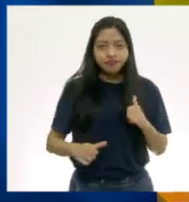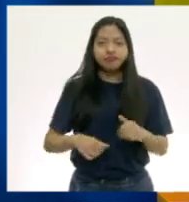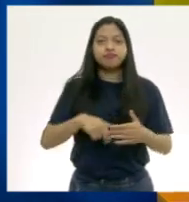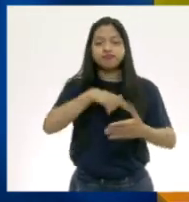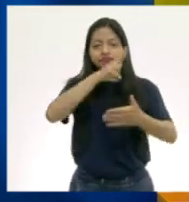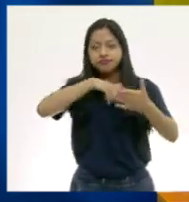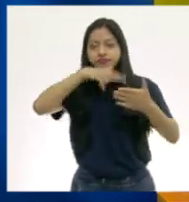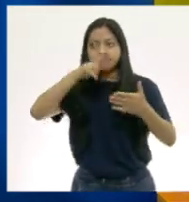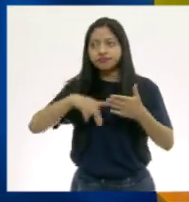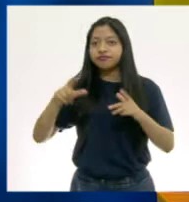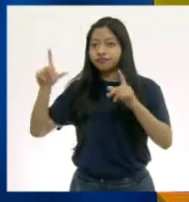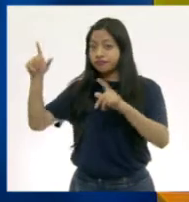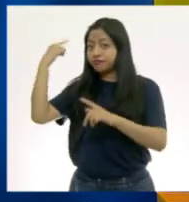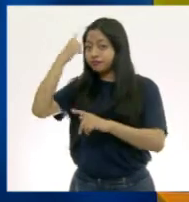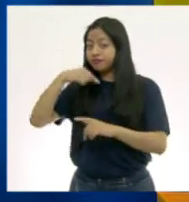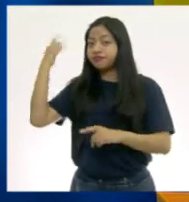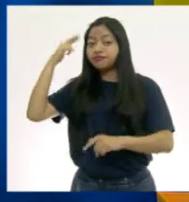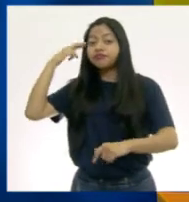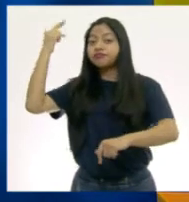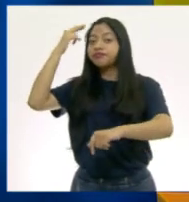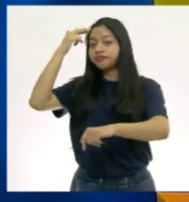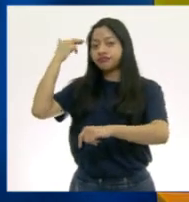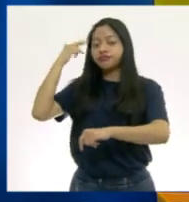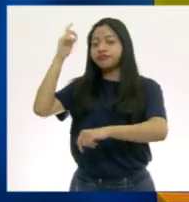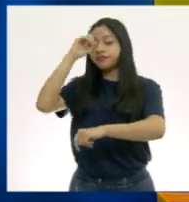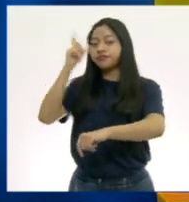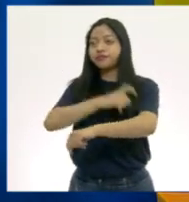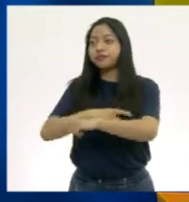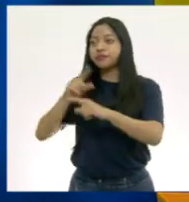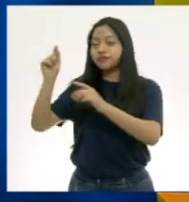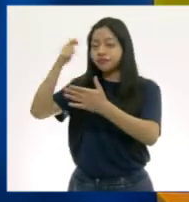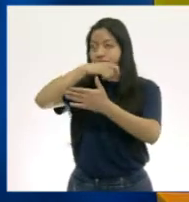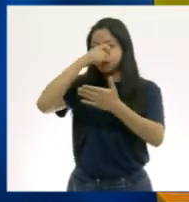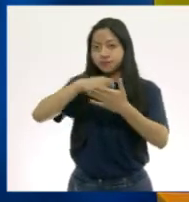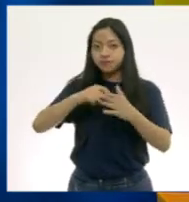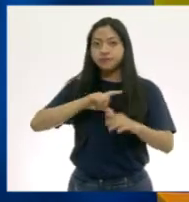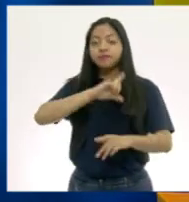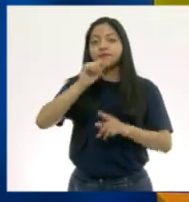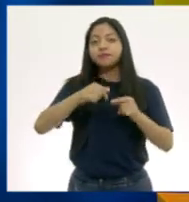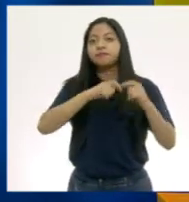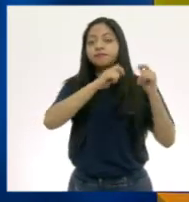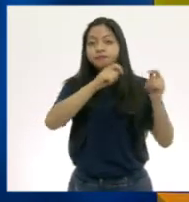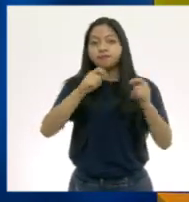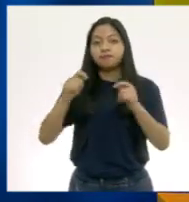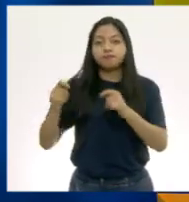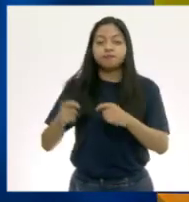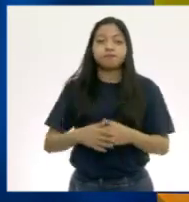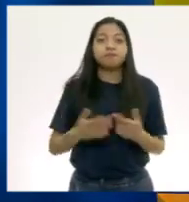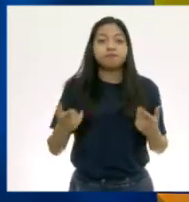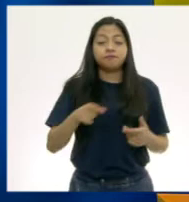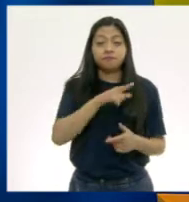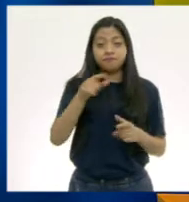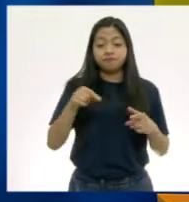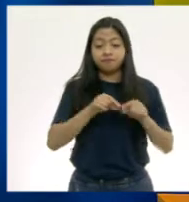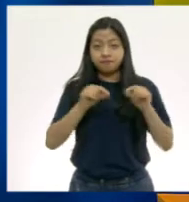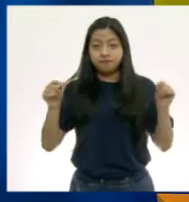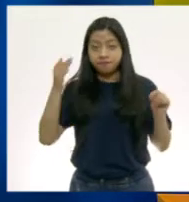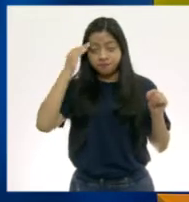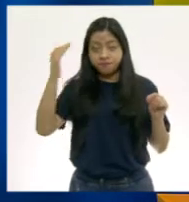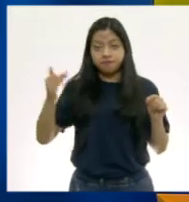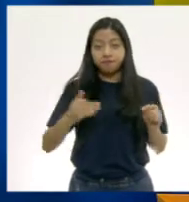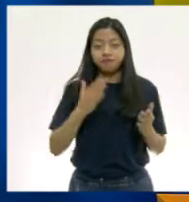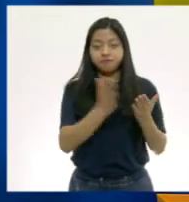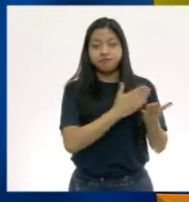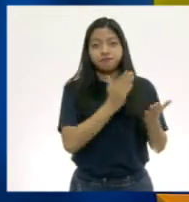faraón que luego se ponían en muchos lados del reino. De hecho, si ustedes observan la línea del tiempo de su libro de texto, en la